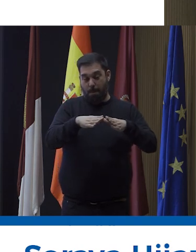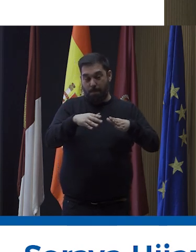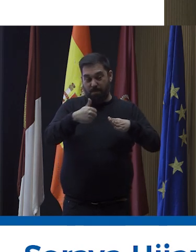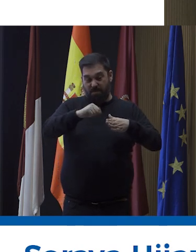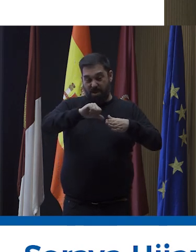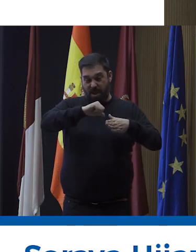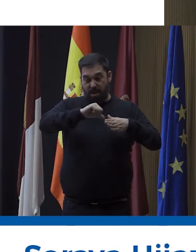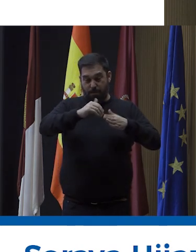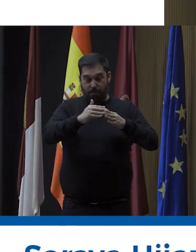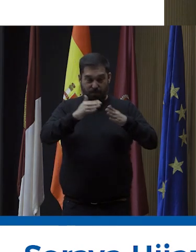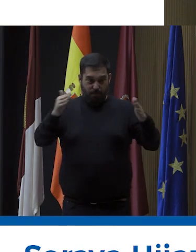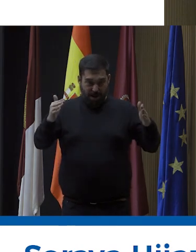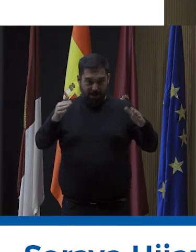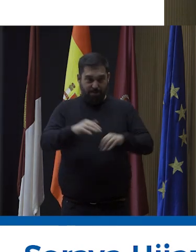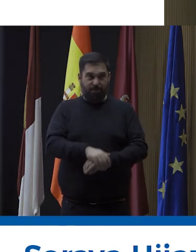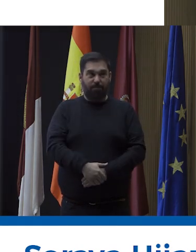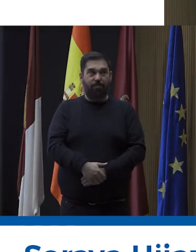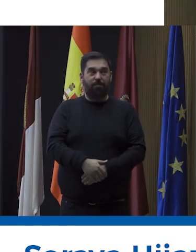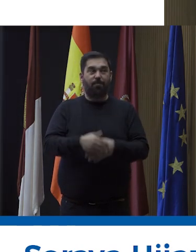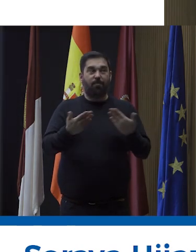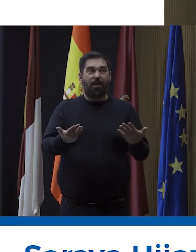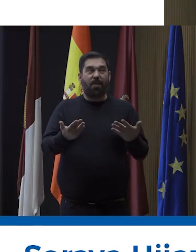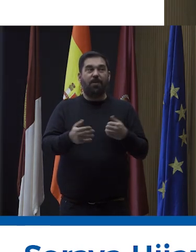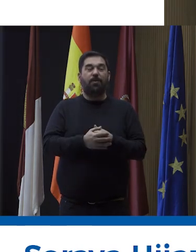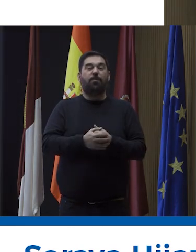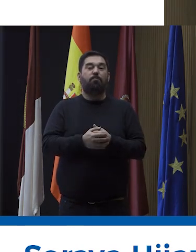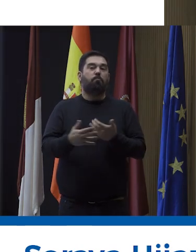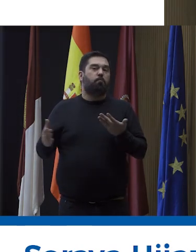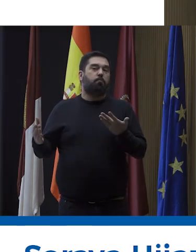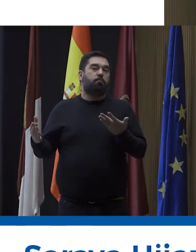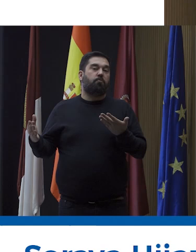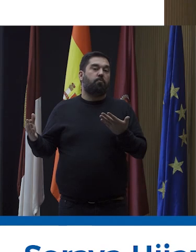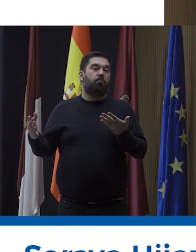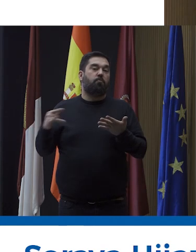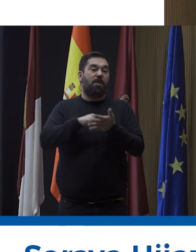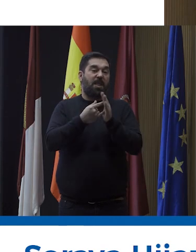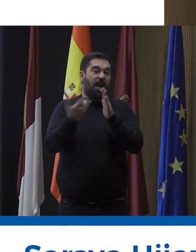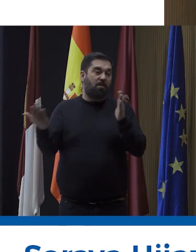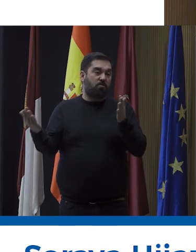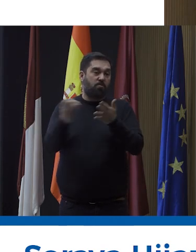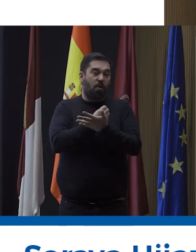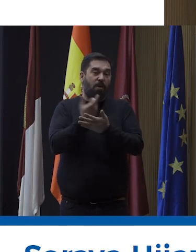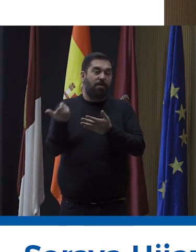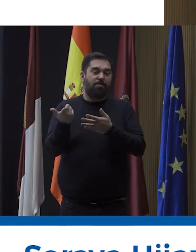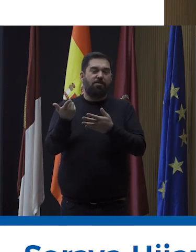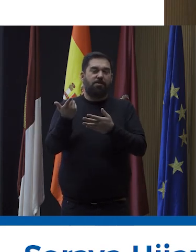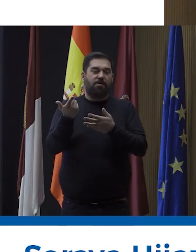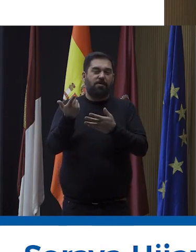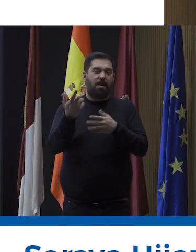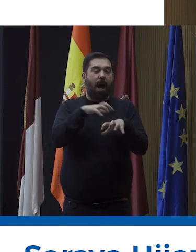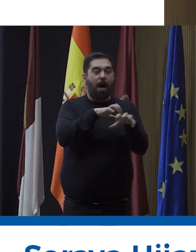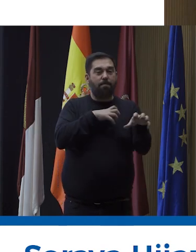mayor. Entonces, bueno, todas son estas técnicas, sobre todo la medicación, las